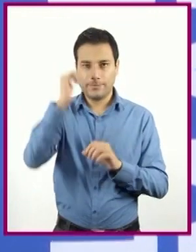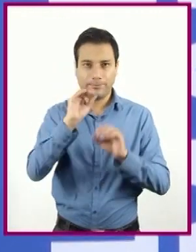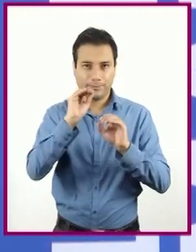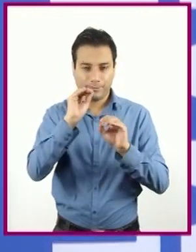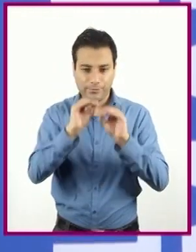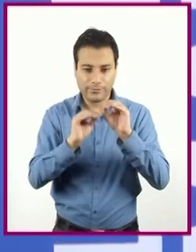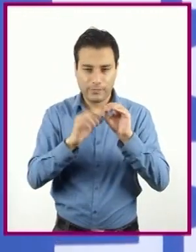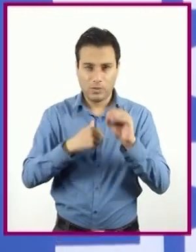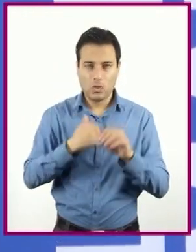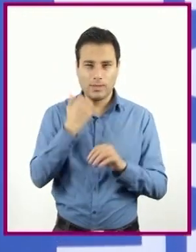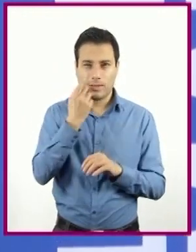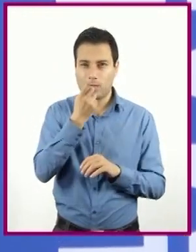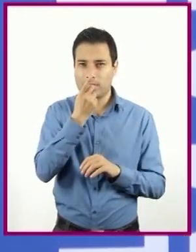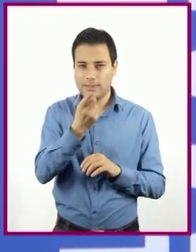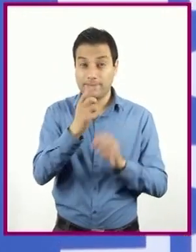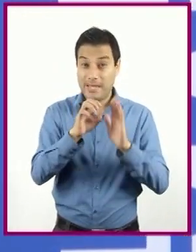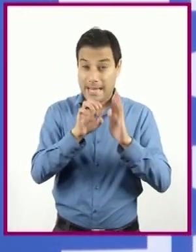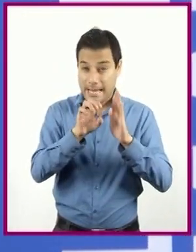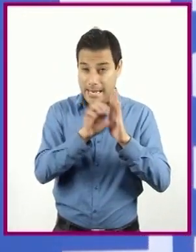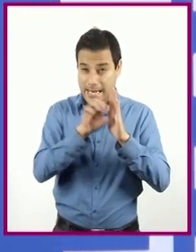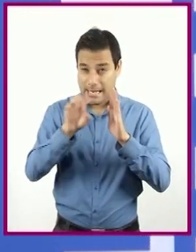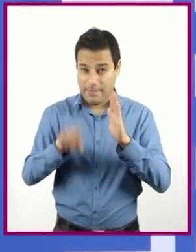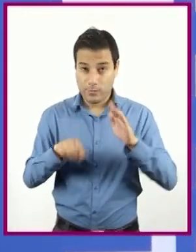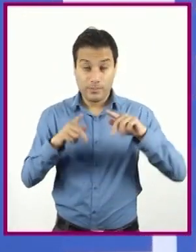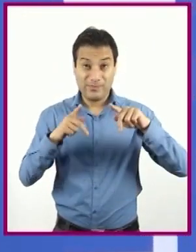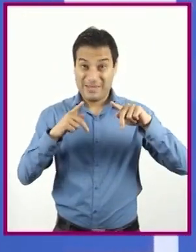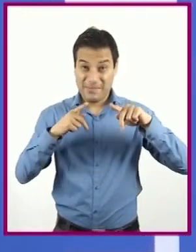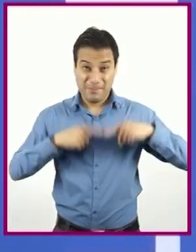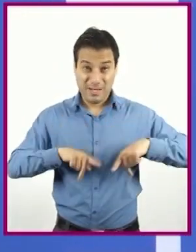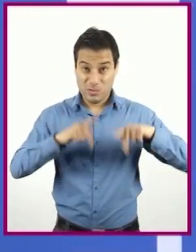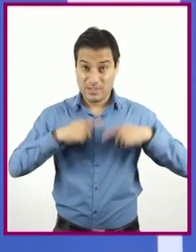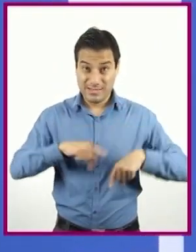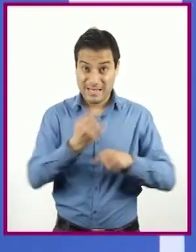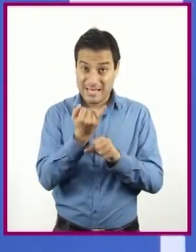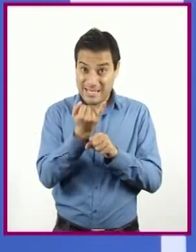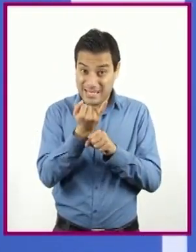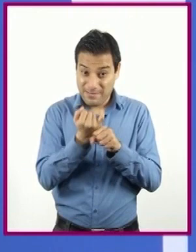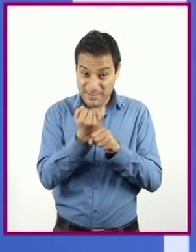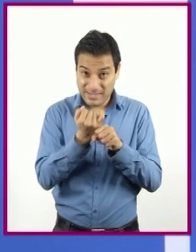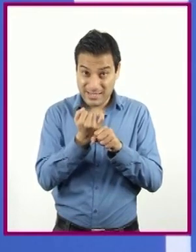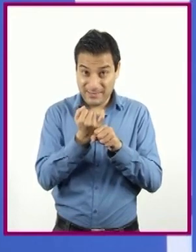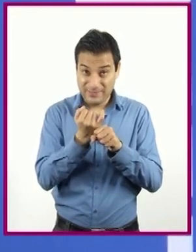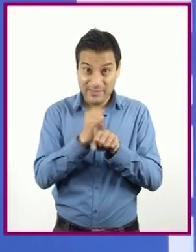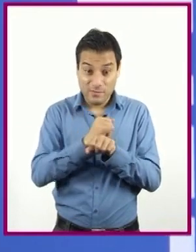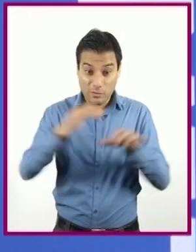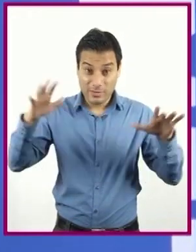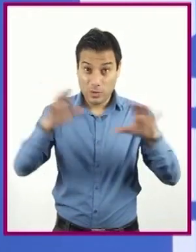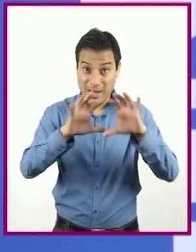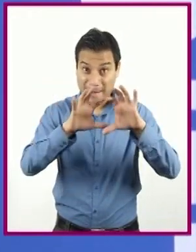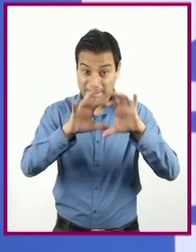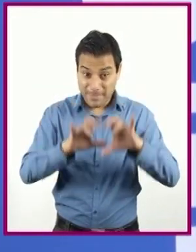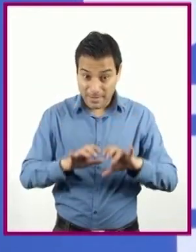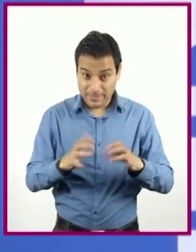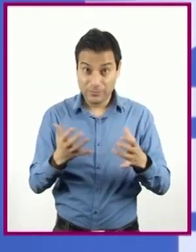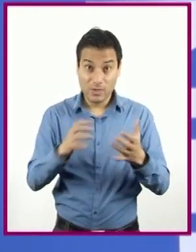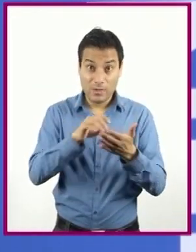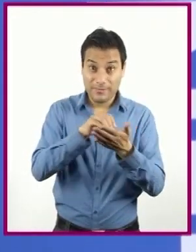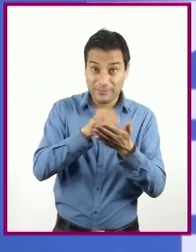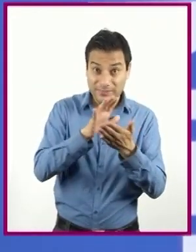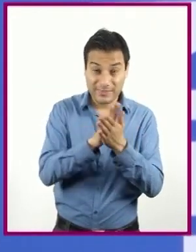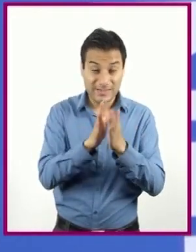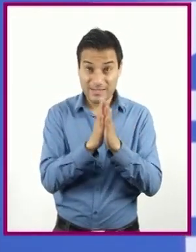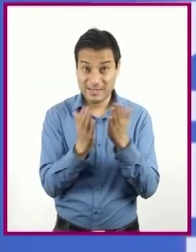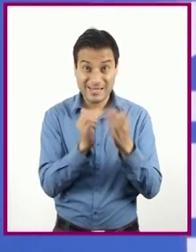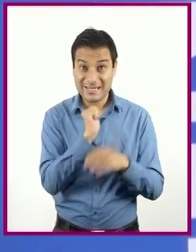decirles que, si no fuera por el registro de los informes, difícilmente se preservaría el conocimiento y cada investigador